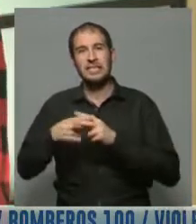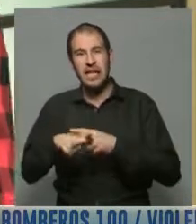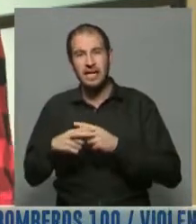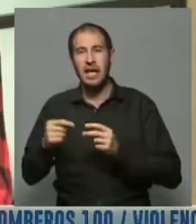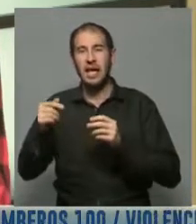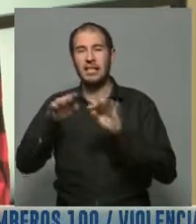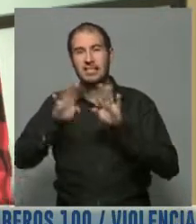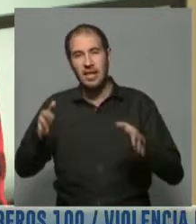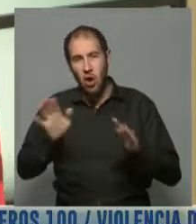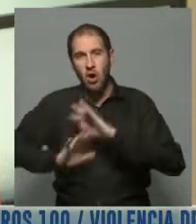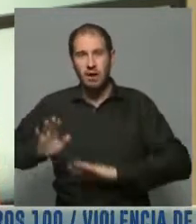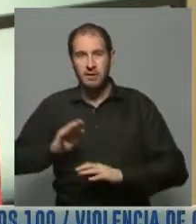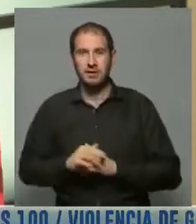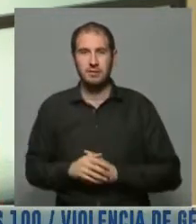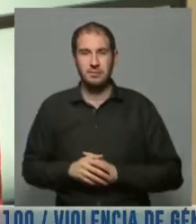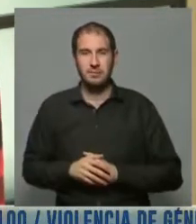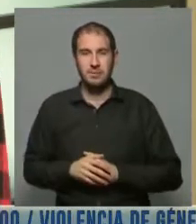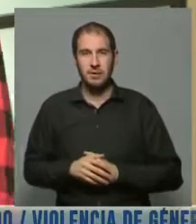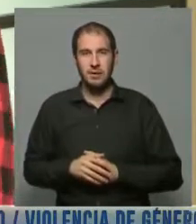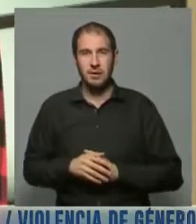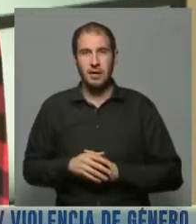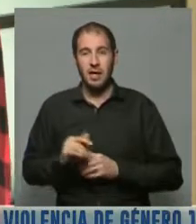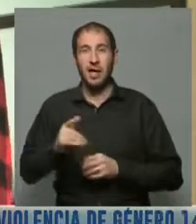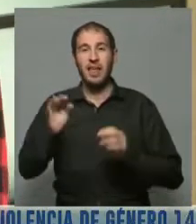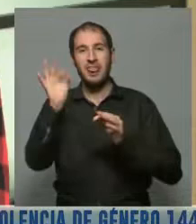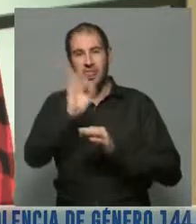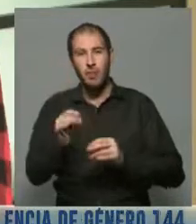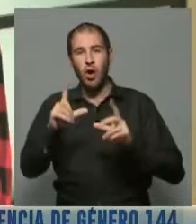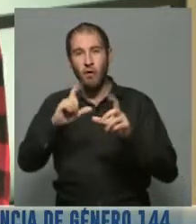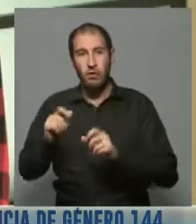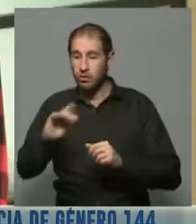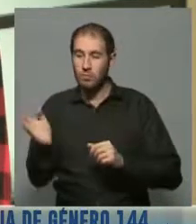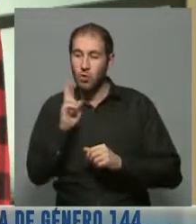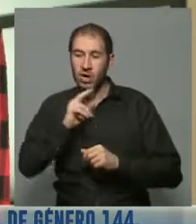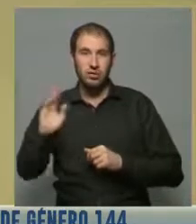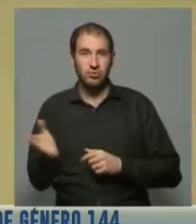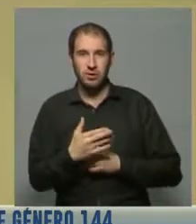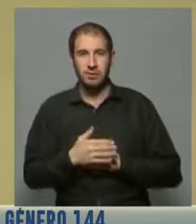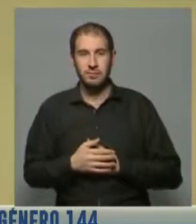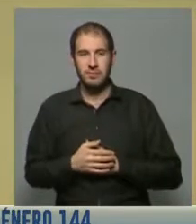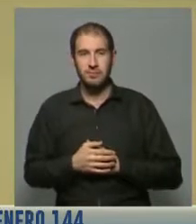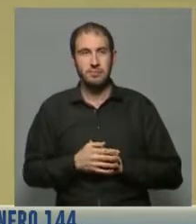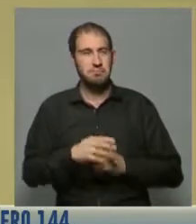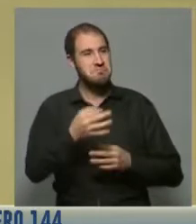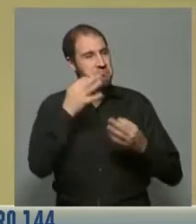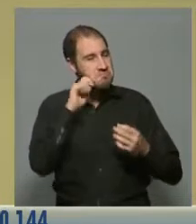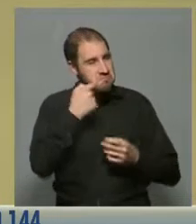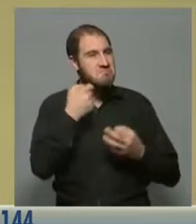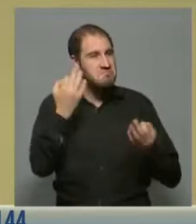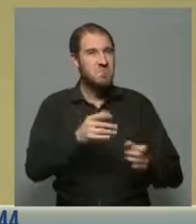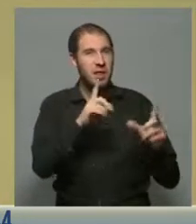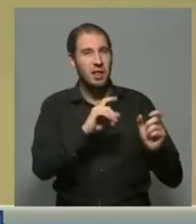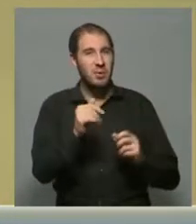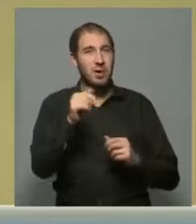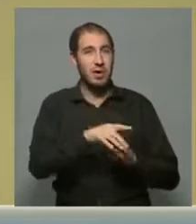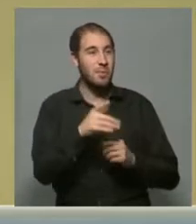las escenógrafas, la que hizo la gráfica y la fotografía, somos todas mujeres. Ajá. Está preciosa además la gráfica del